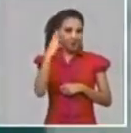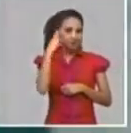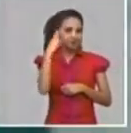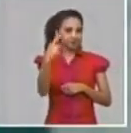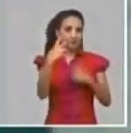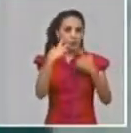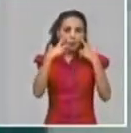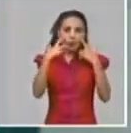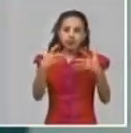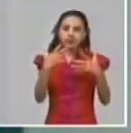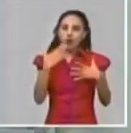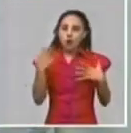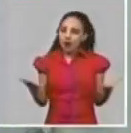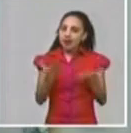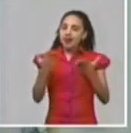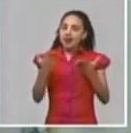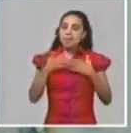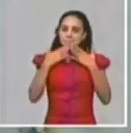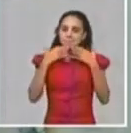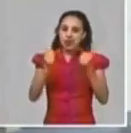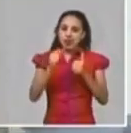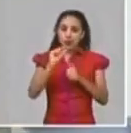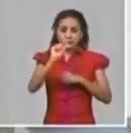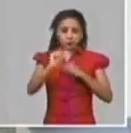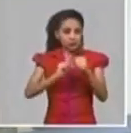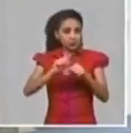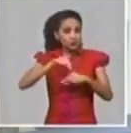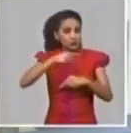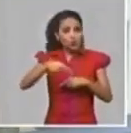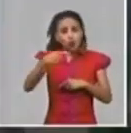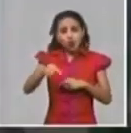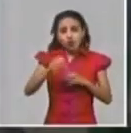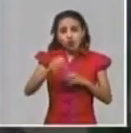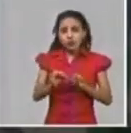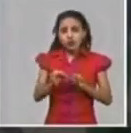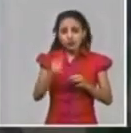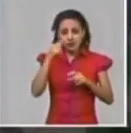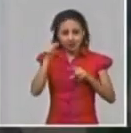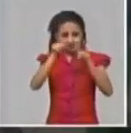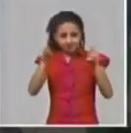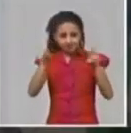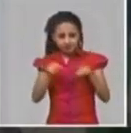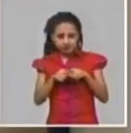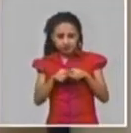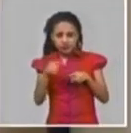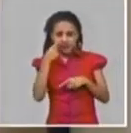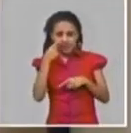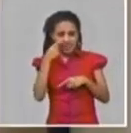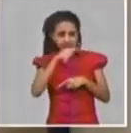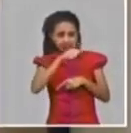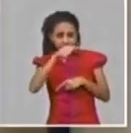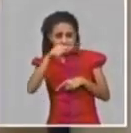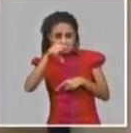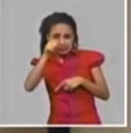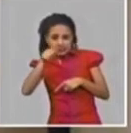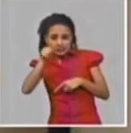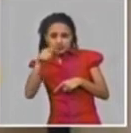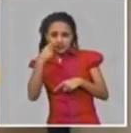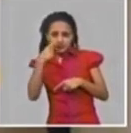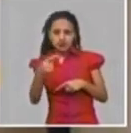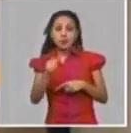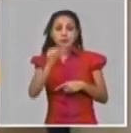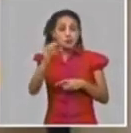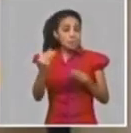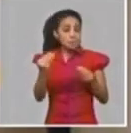cuentan de su recuperación, cuando minuto a minuto estos monitores restaban tiempo a la muerte. El paciente más crítico